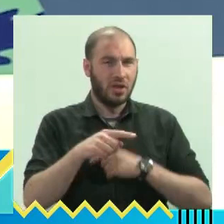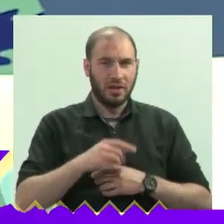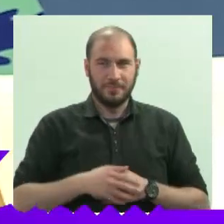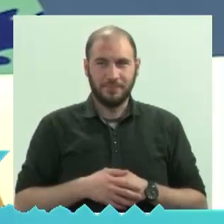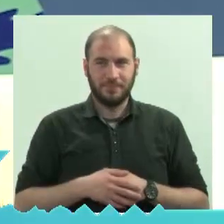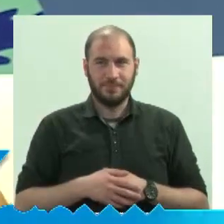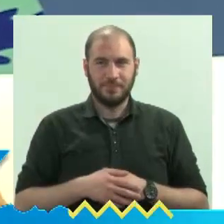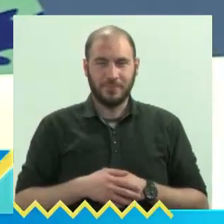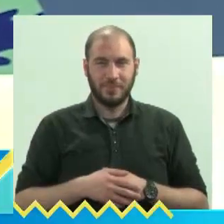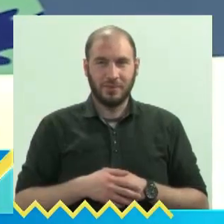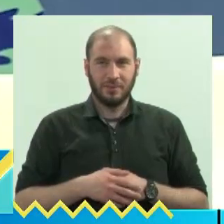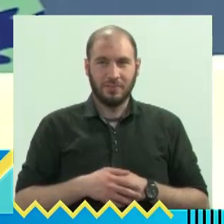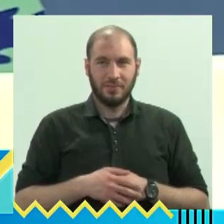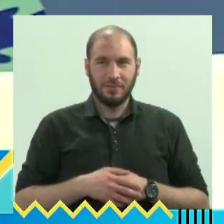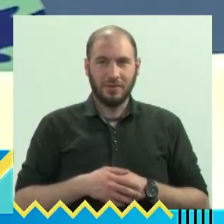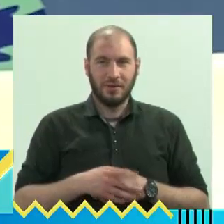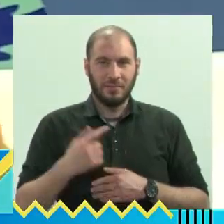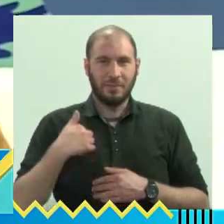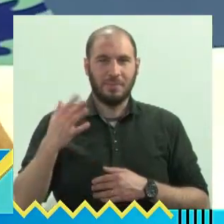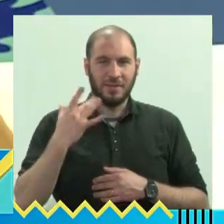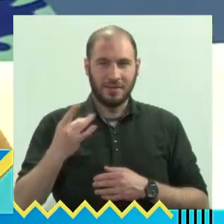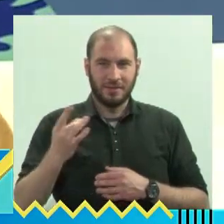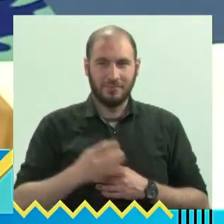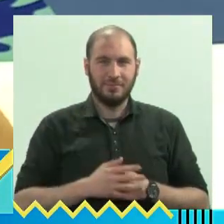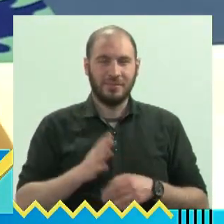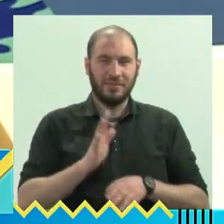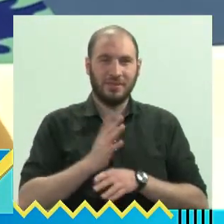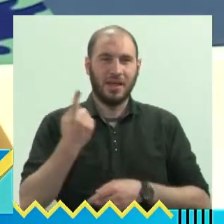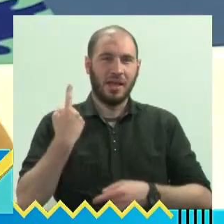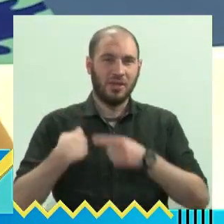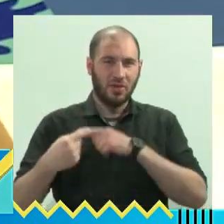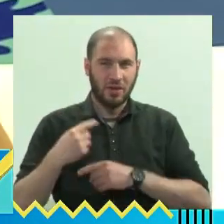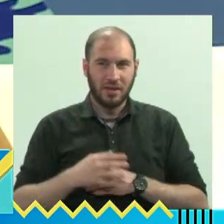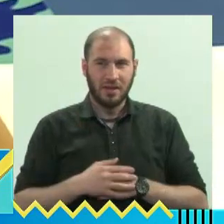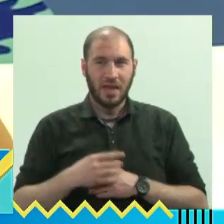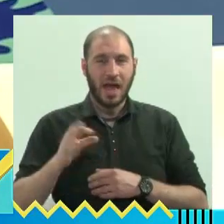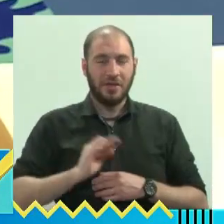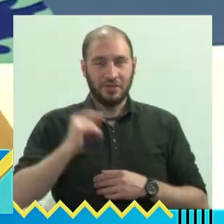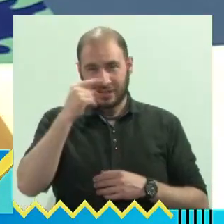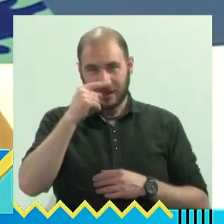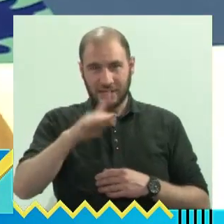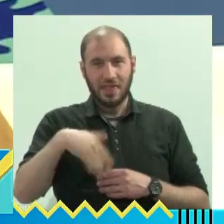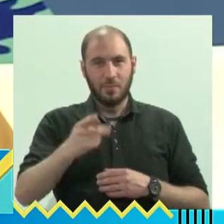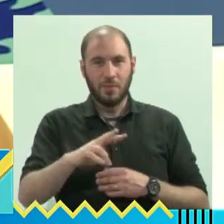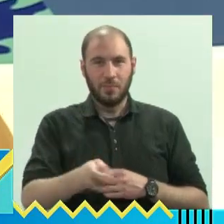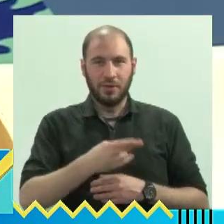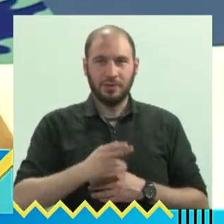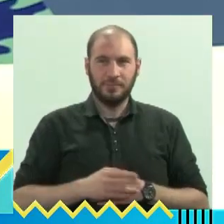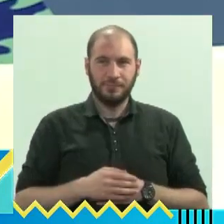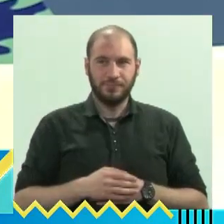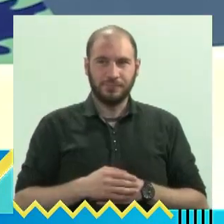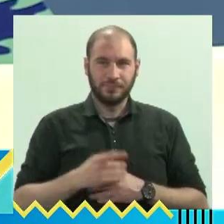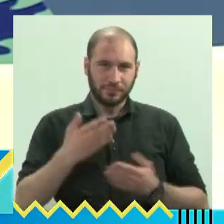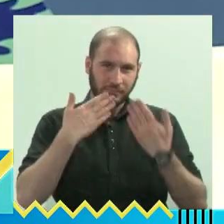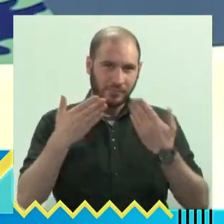dale. Que me hayan invitado, bueno, quiere decir que todavía la historia, 77 años luego de su muerte, todavía se sigue